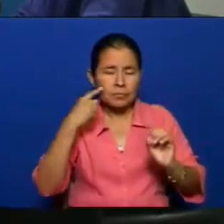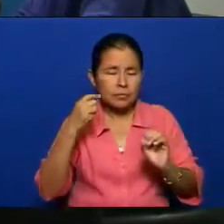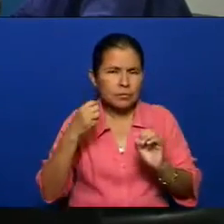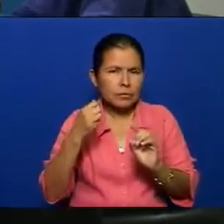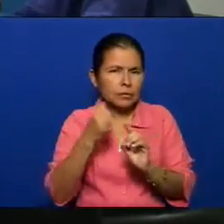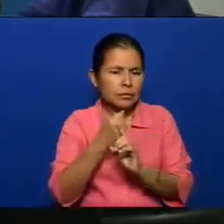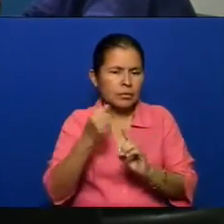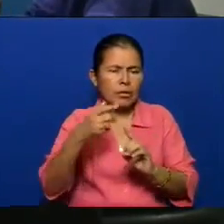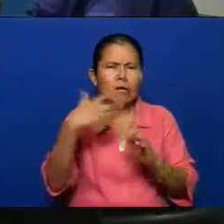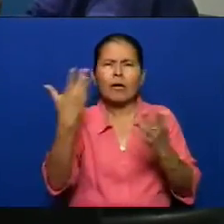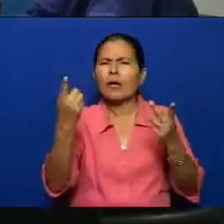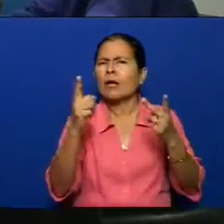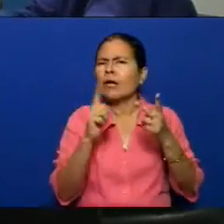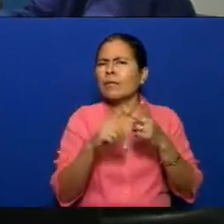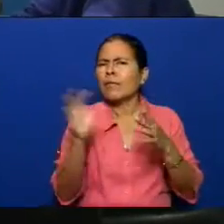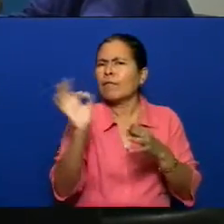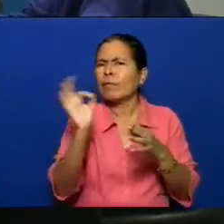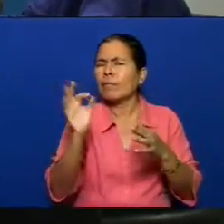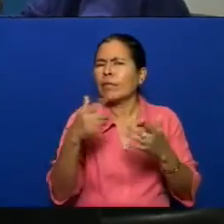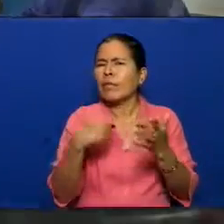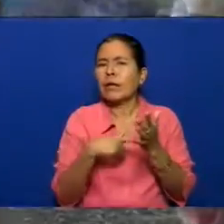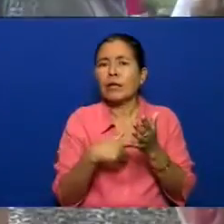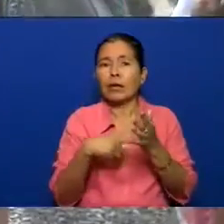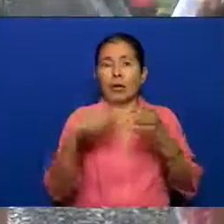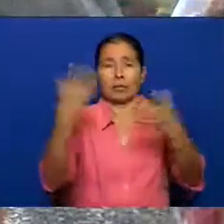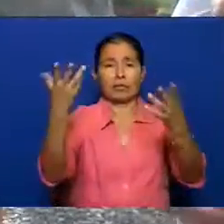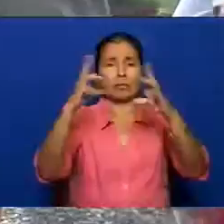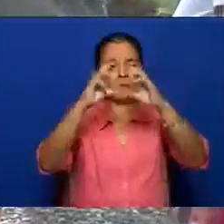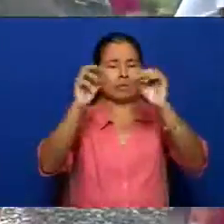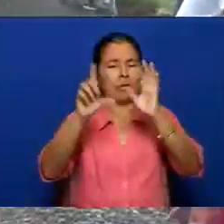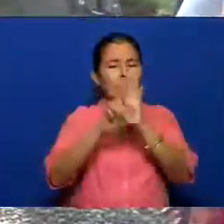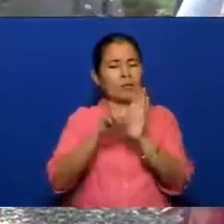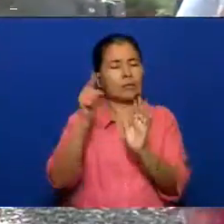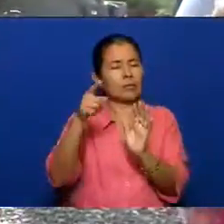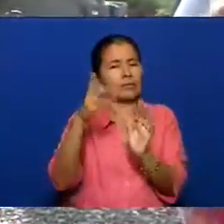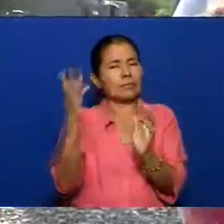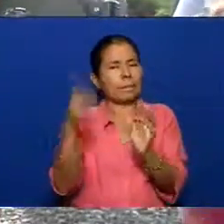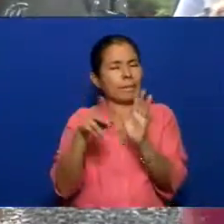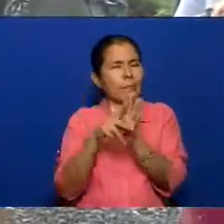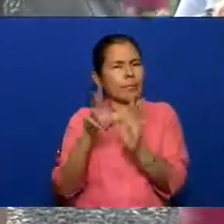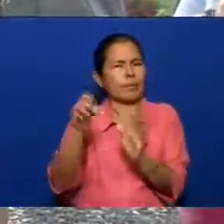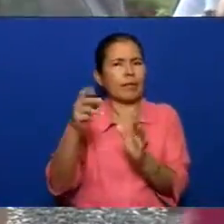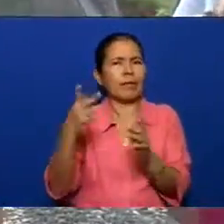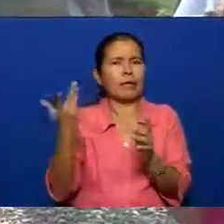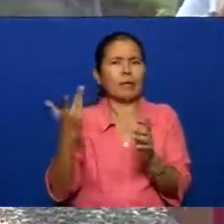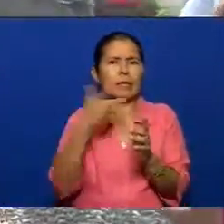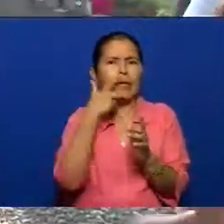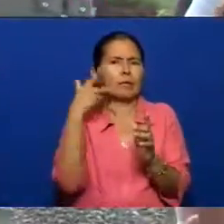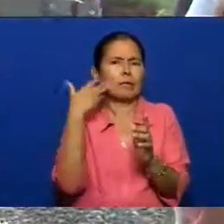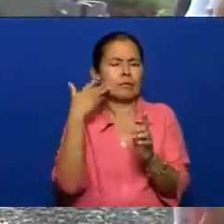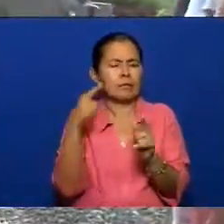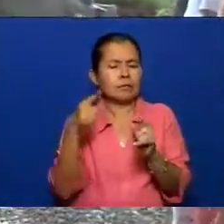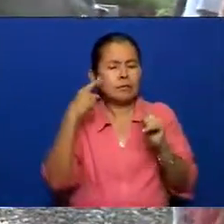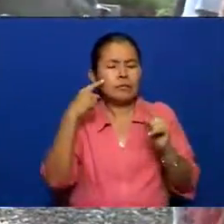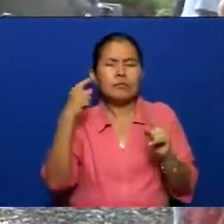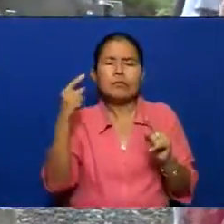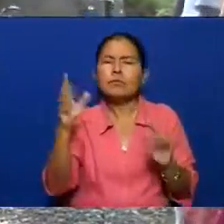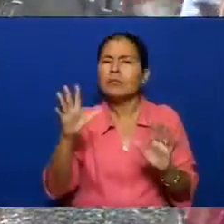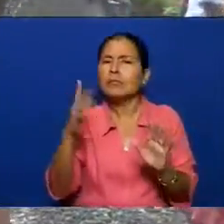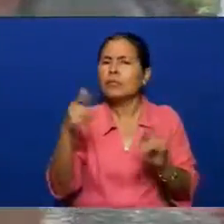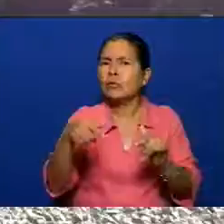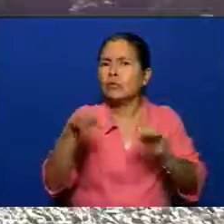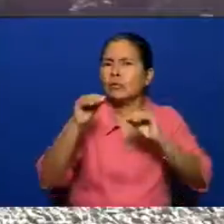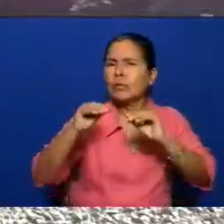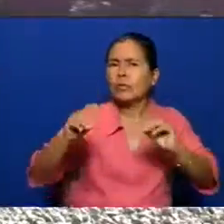métodos. La legislación nicaragüense no prohíbe a los padres educar a sus hijos. no prohíbe a los padres disciplinar a